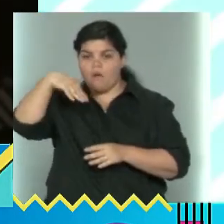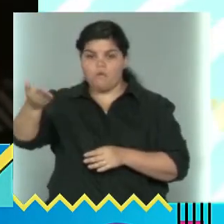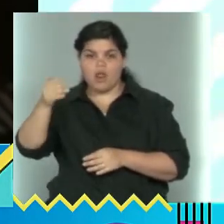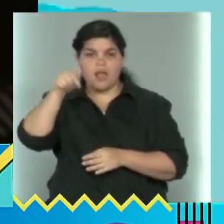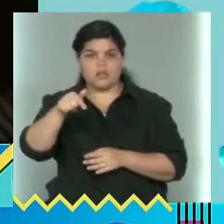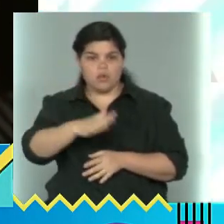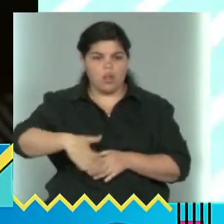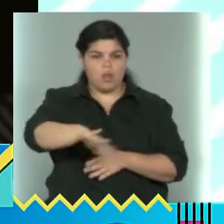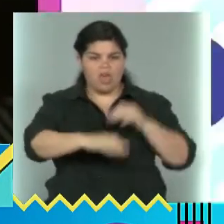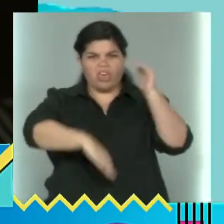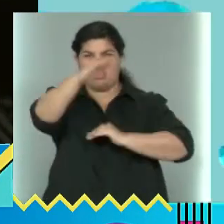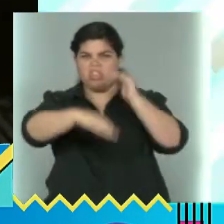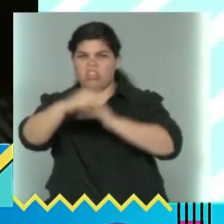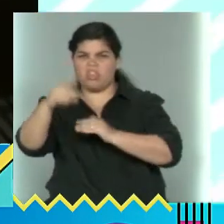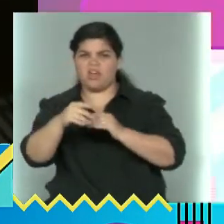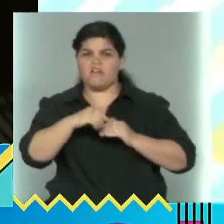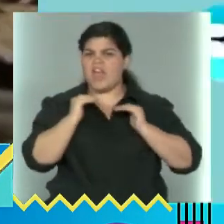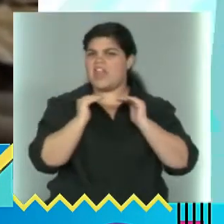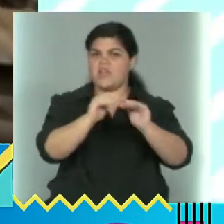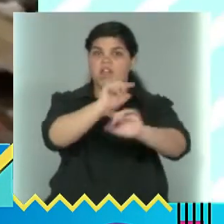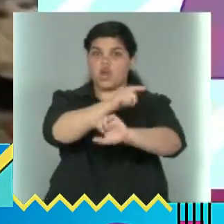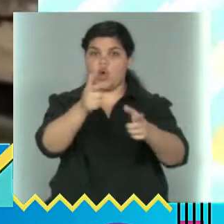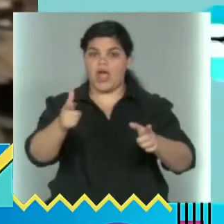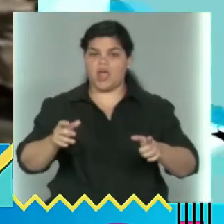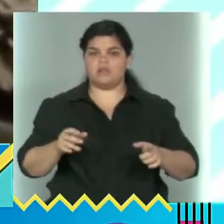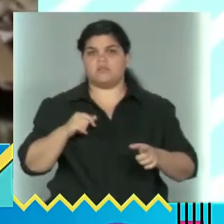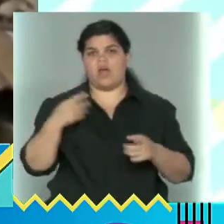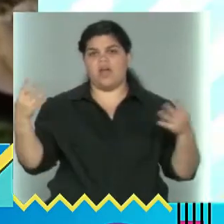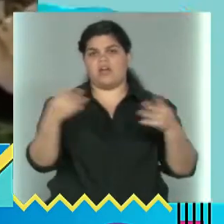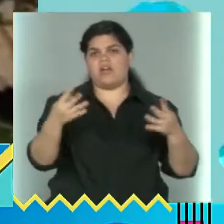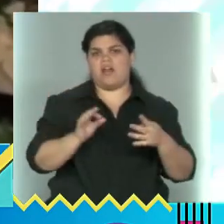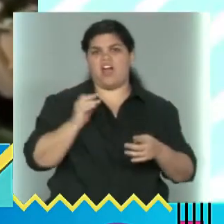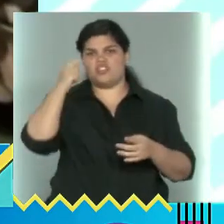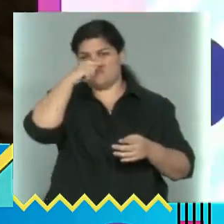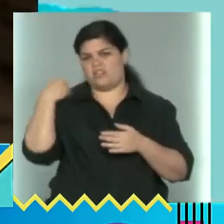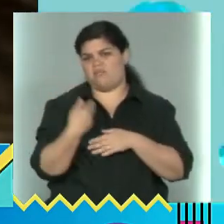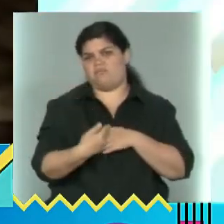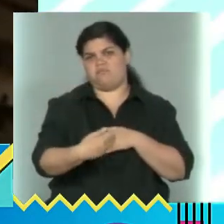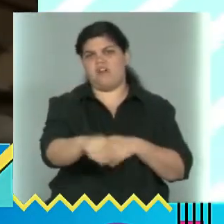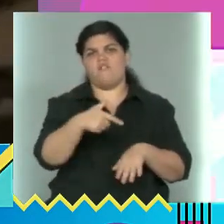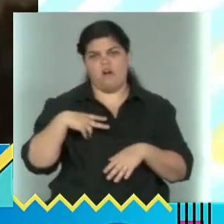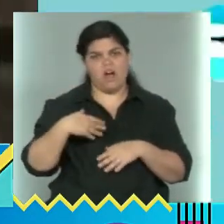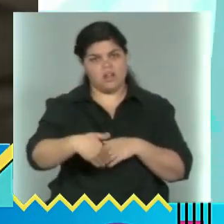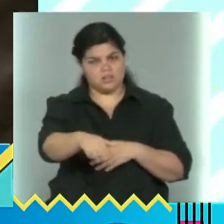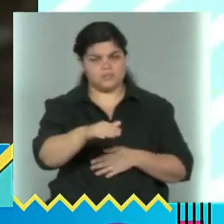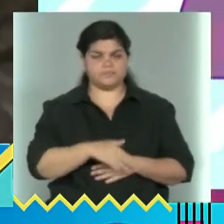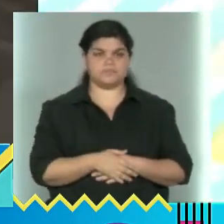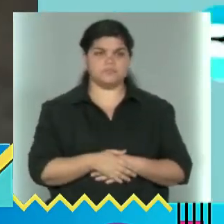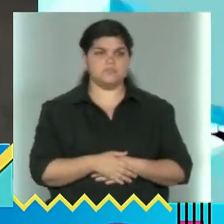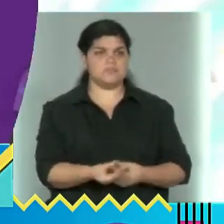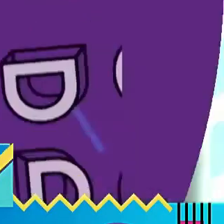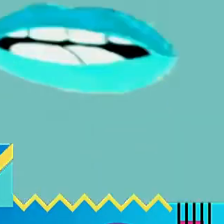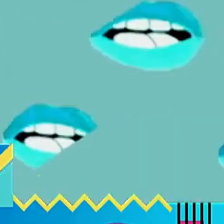en un conflicto armado durante 7 años y lo que queda. Bien, ¿y dónde entra ahora el concepto fundamental